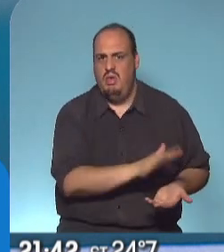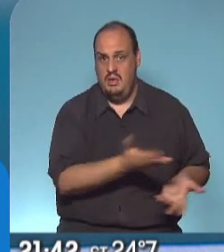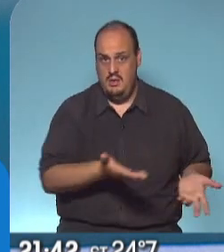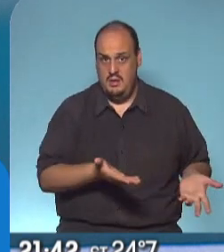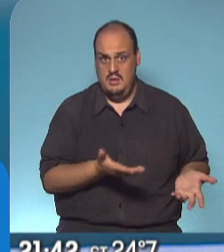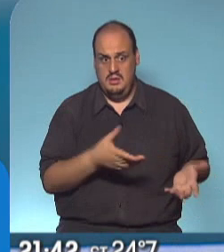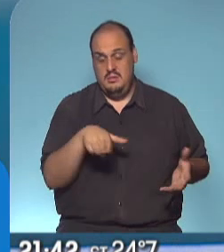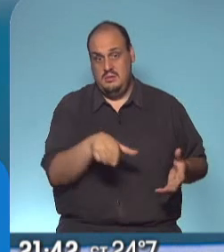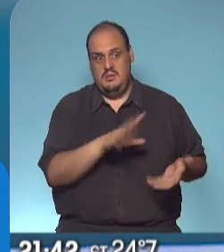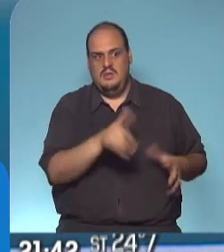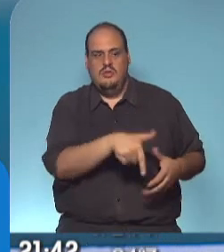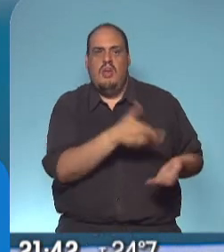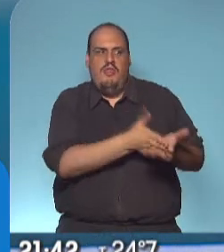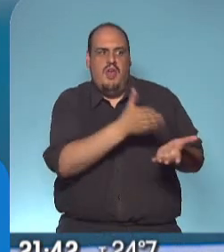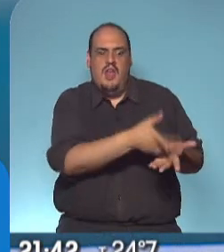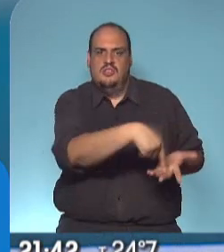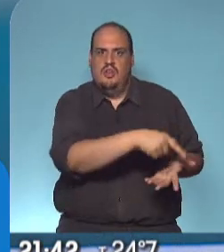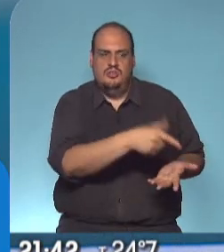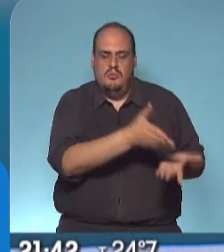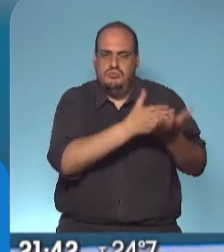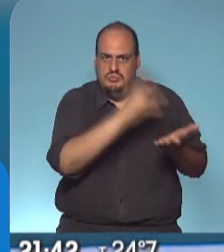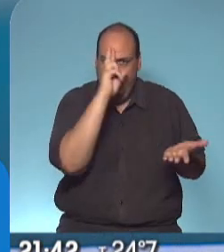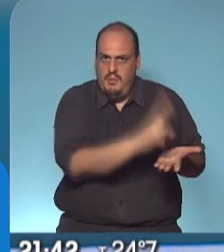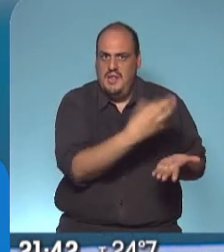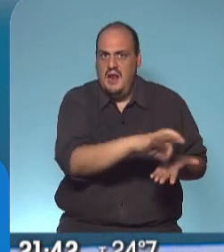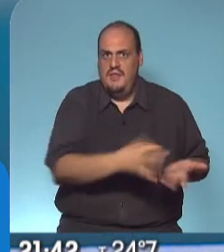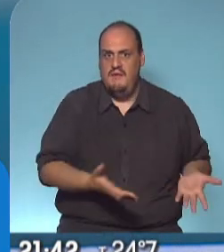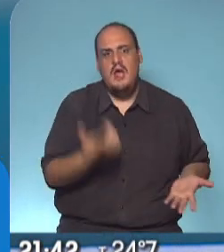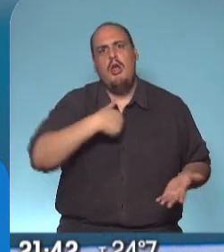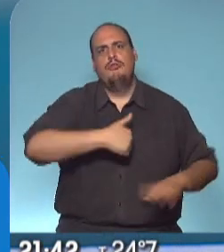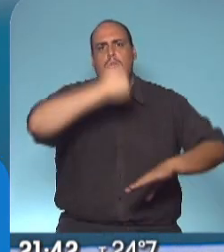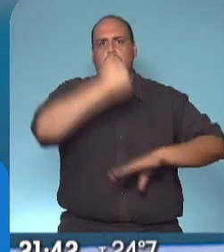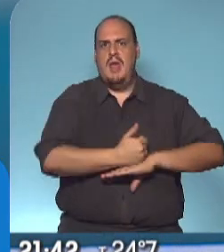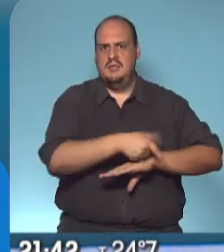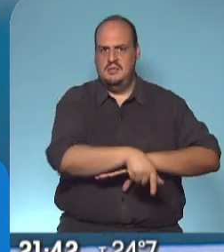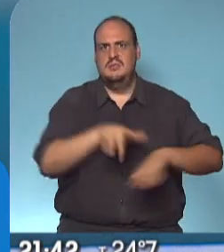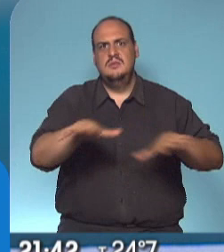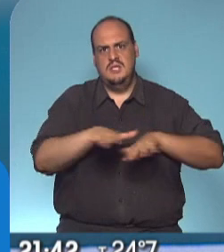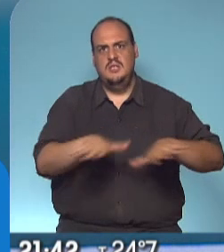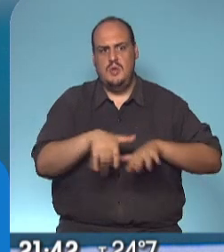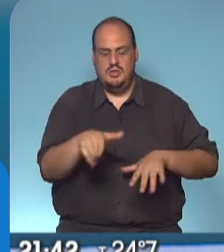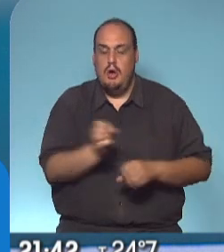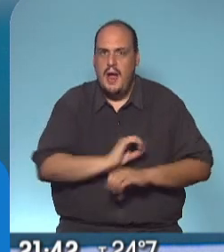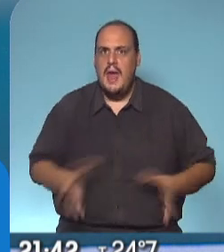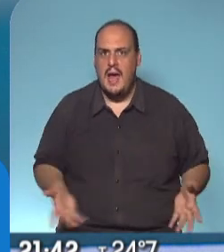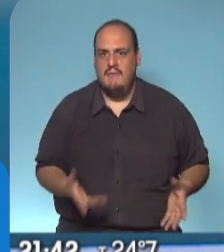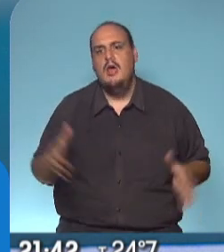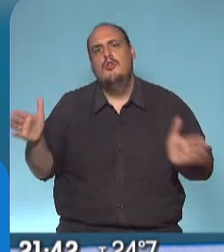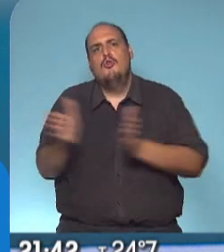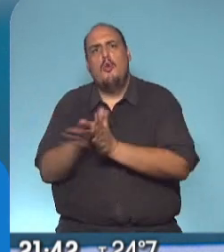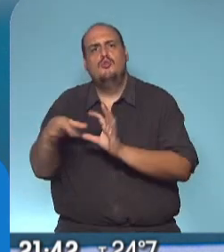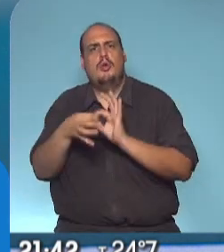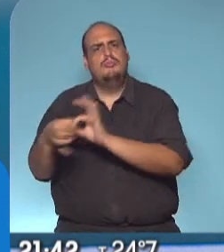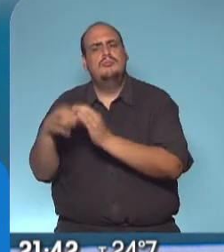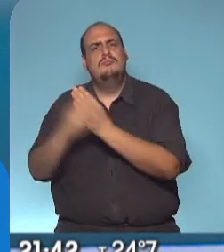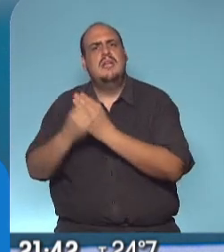del poder gozar de alguno de los derechos. Entonces queremos estar presentes en esta situación tan grave, con el Ministerio de